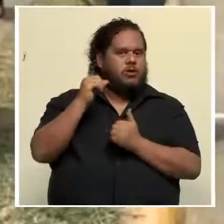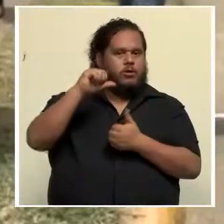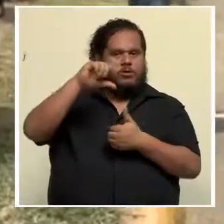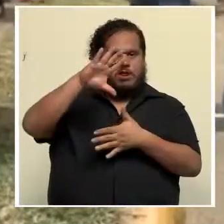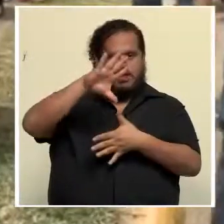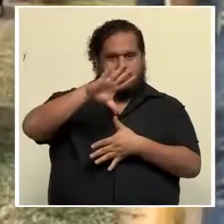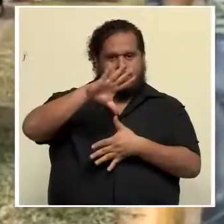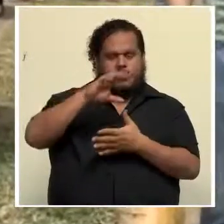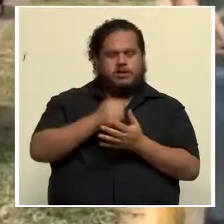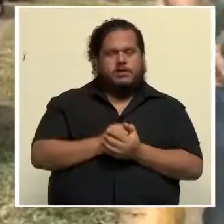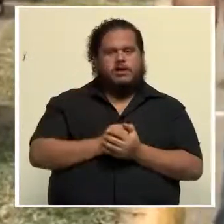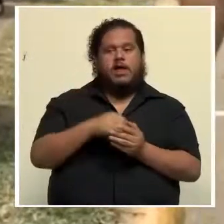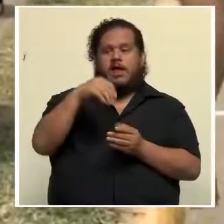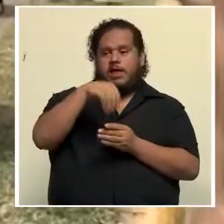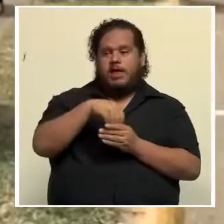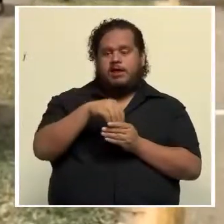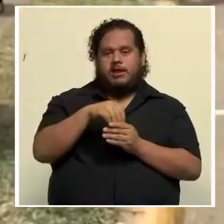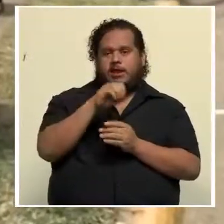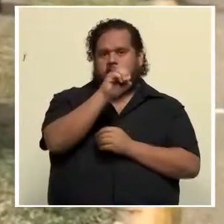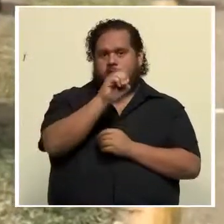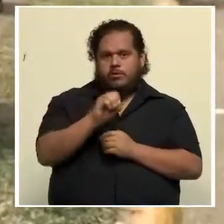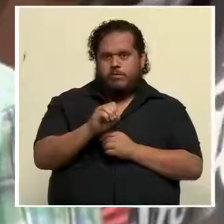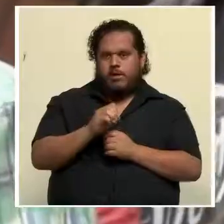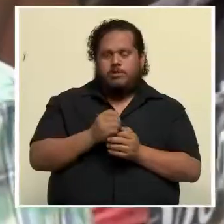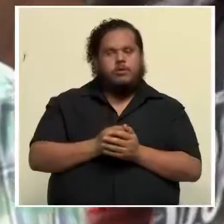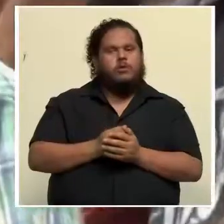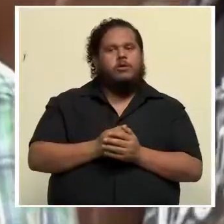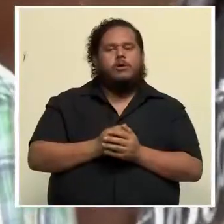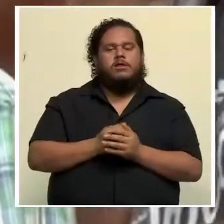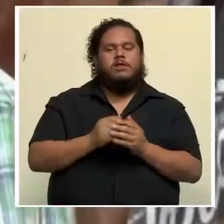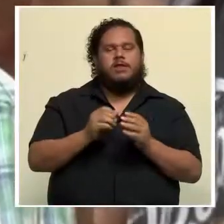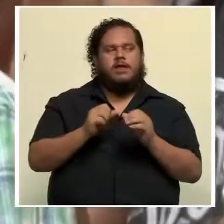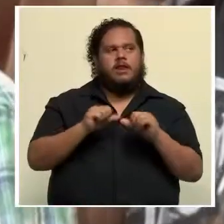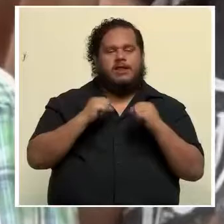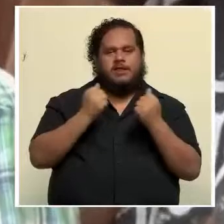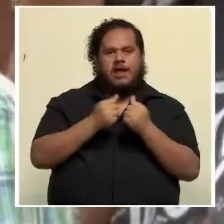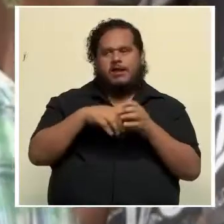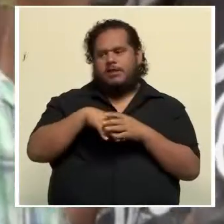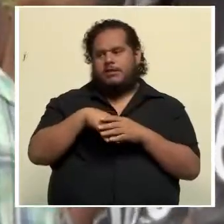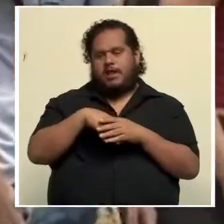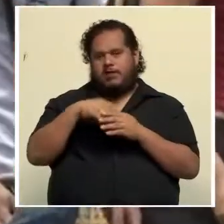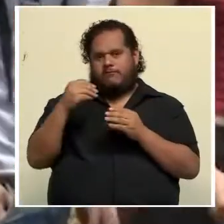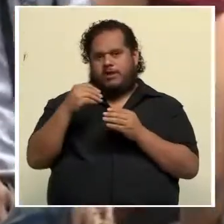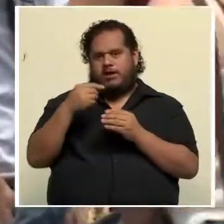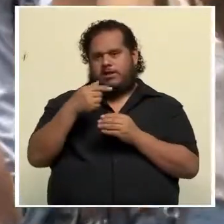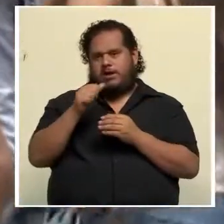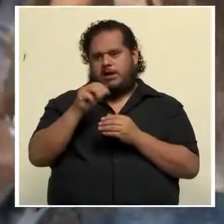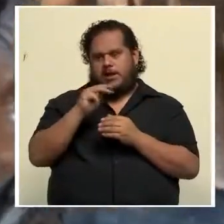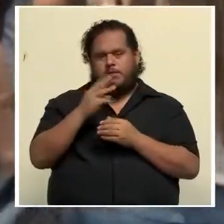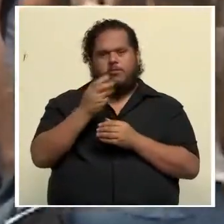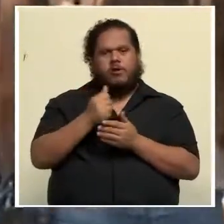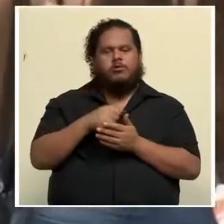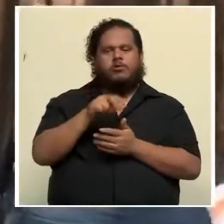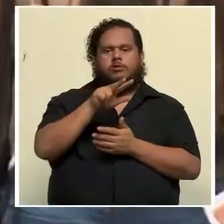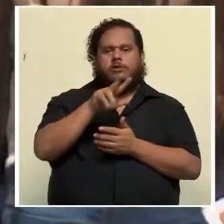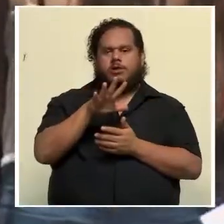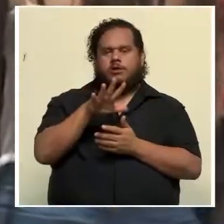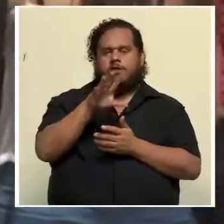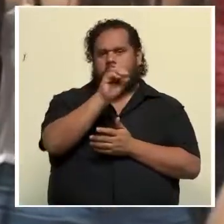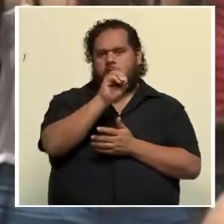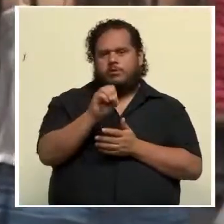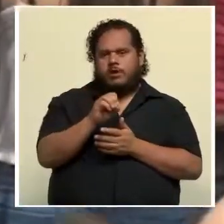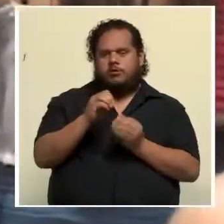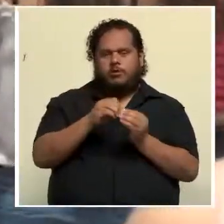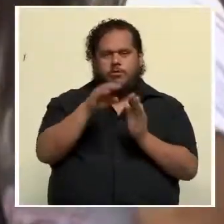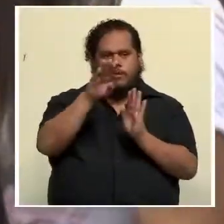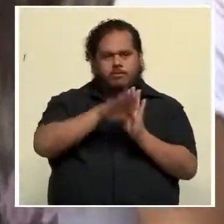Latina. El ingreso promedio de las regiones fuera de la GAM es un 35%